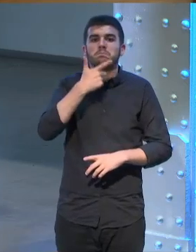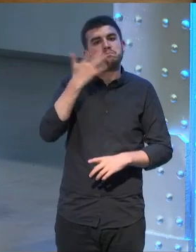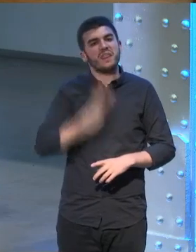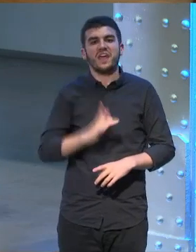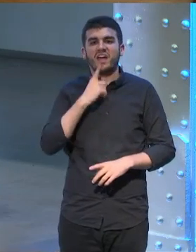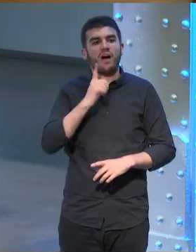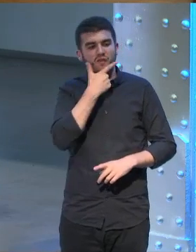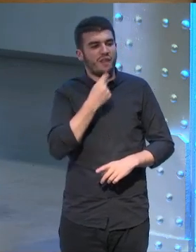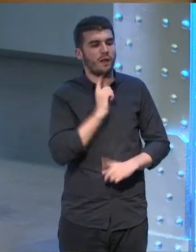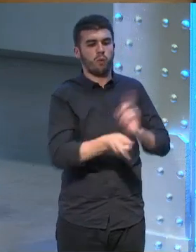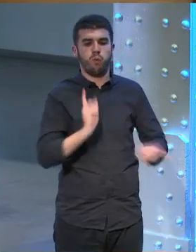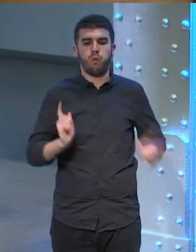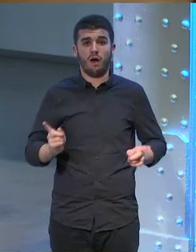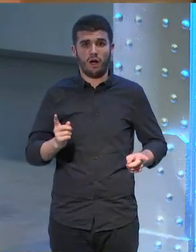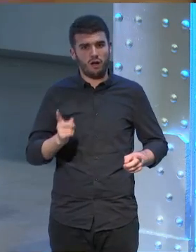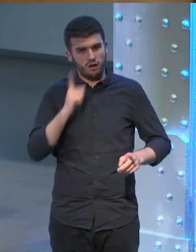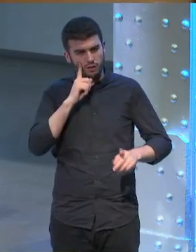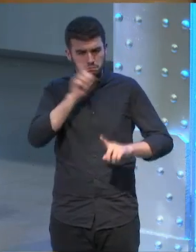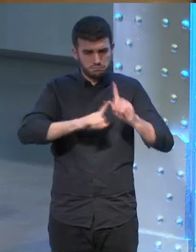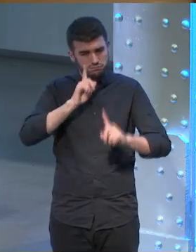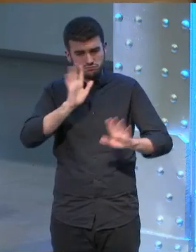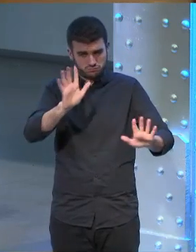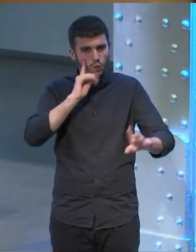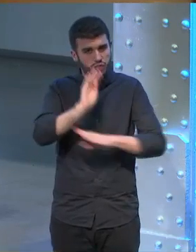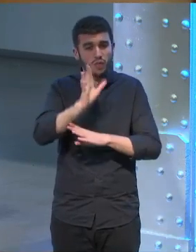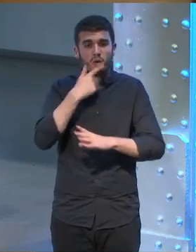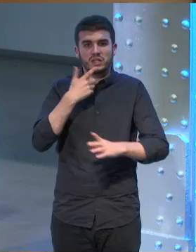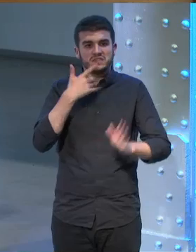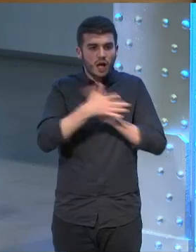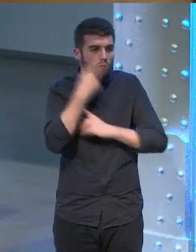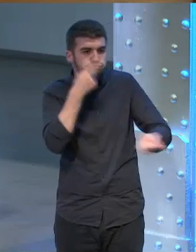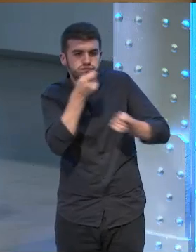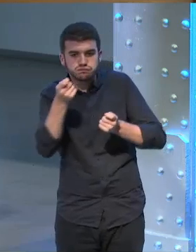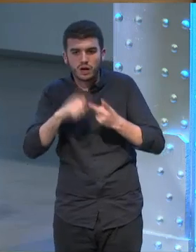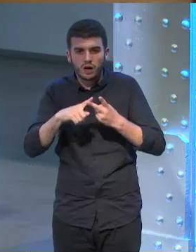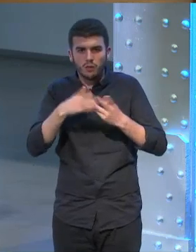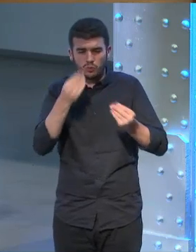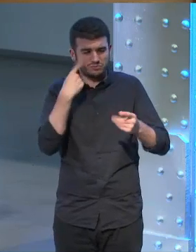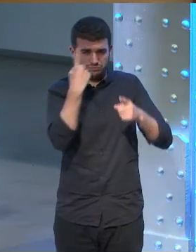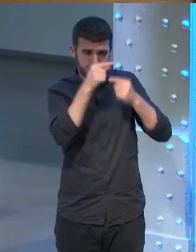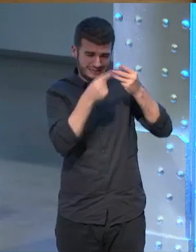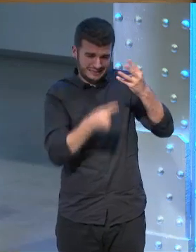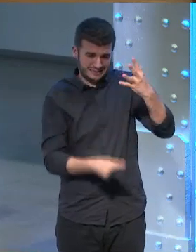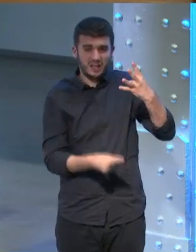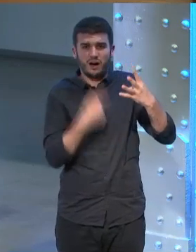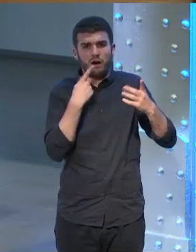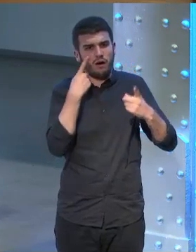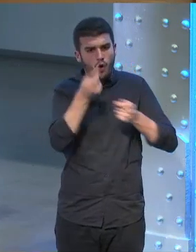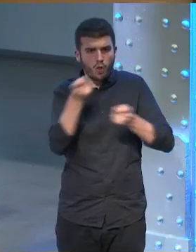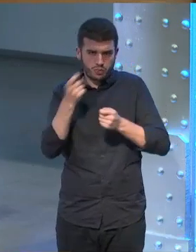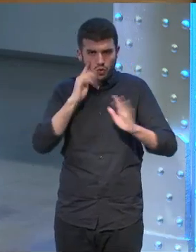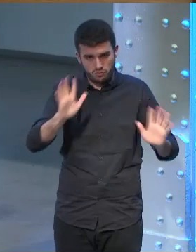creo que es al final lo más difícil. Tienes que coordinarlos, tienes que tener en cuenta un montón de factores más. Entonces, lo que sí